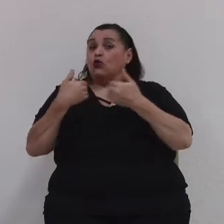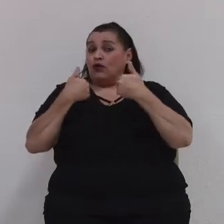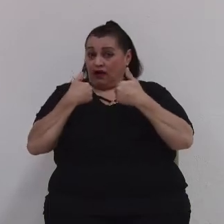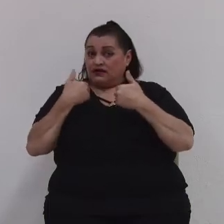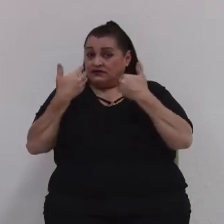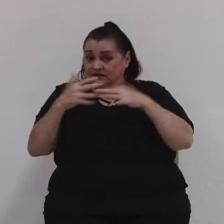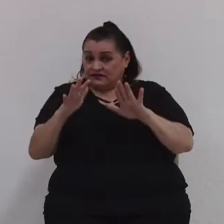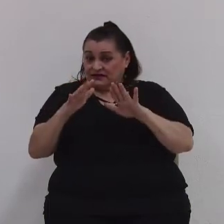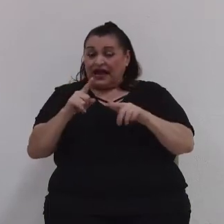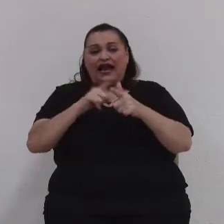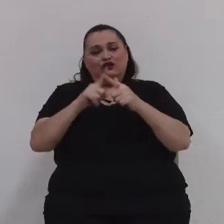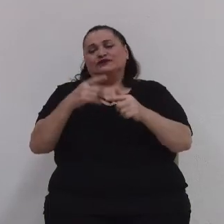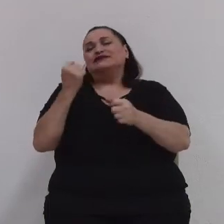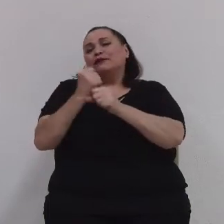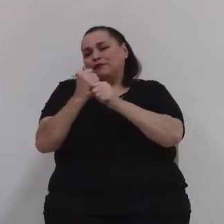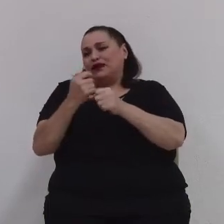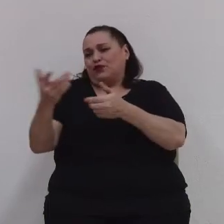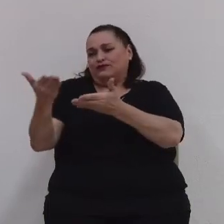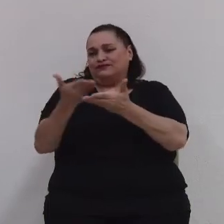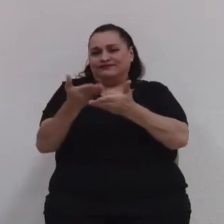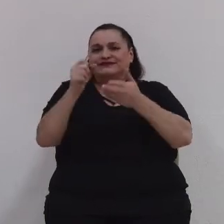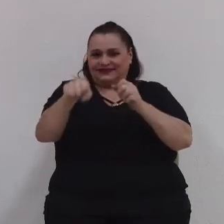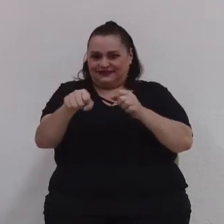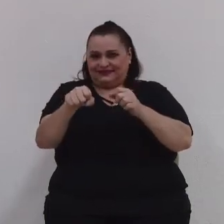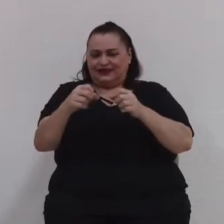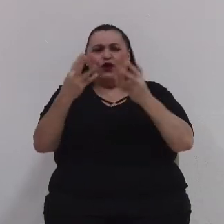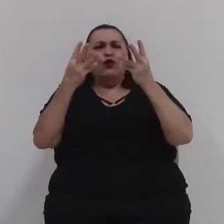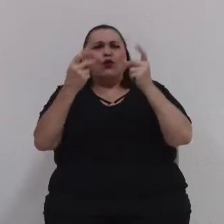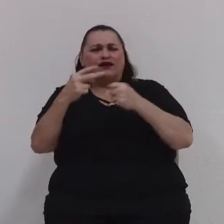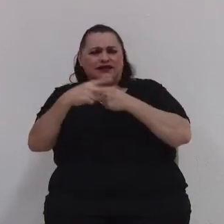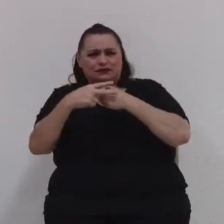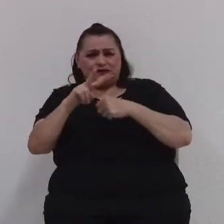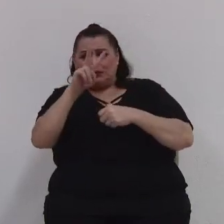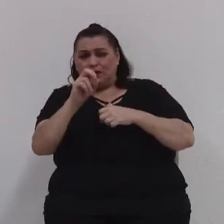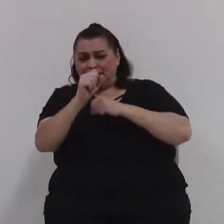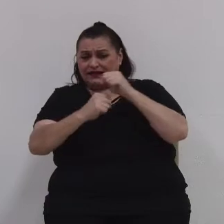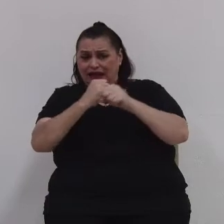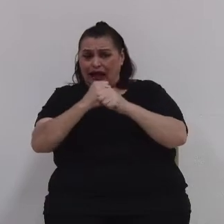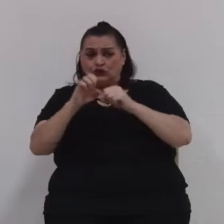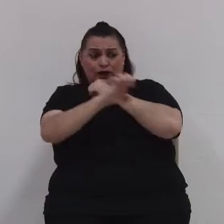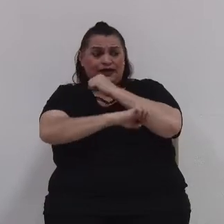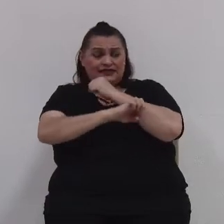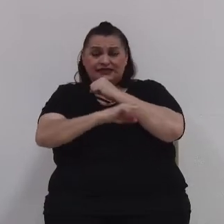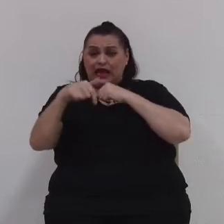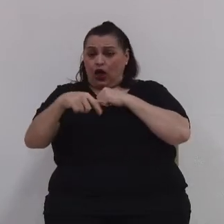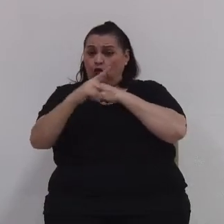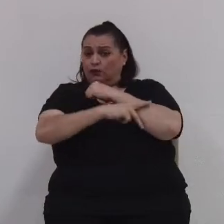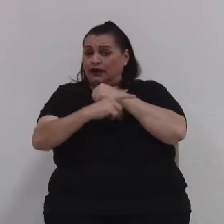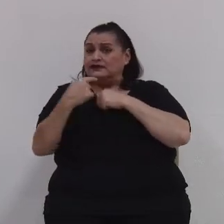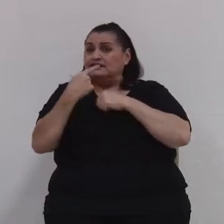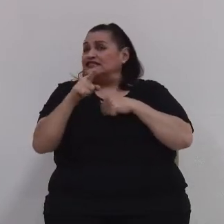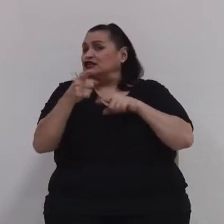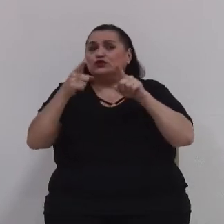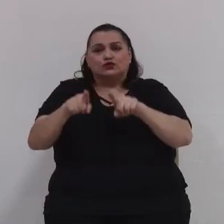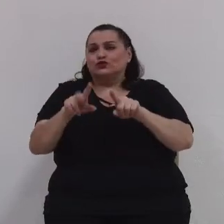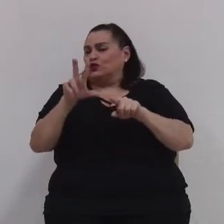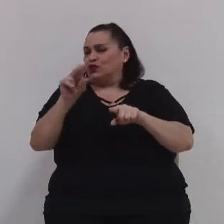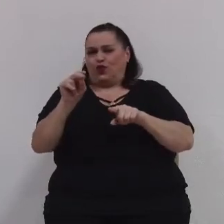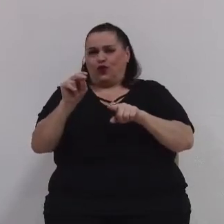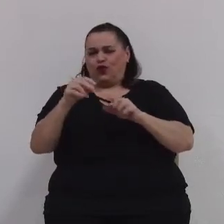económico, entonces va a haber empleo. ¿Cuántas veces durante 20 años nos ha dicho el Estado de la Nación que eso no sucede, que